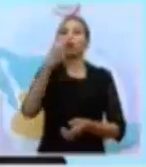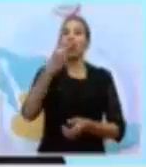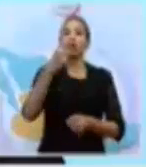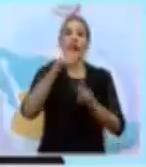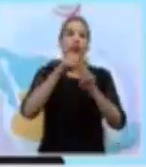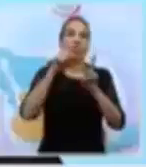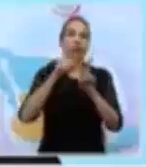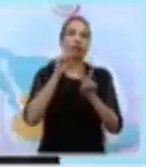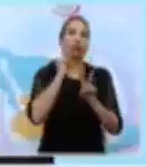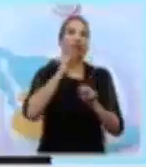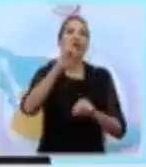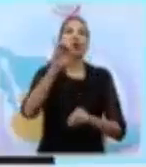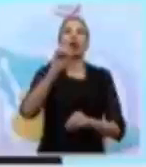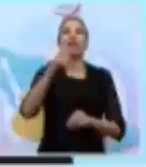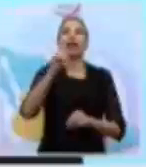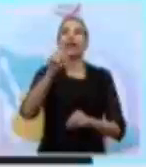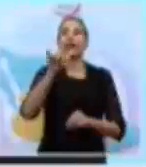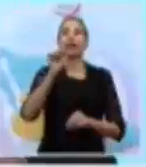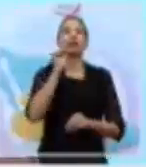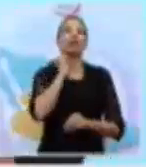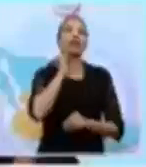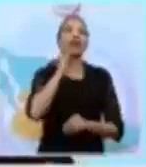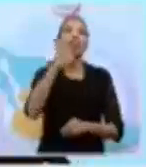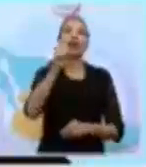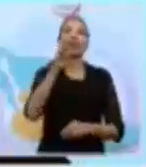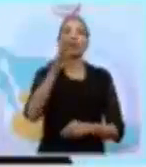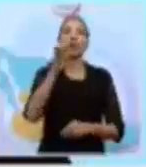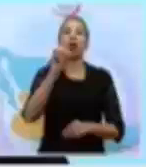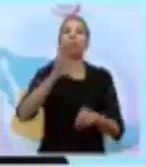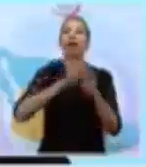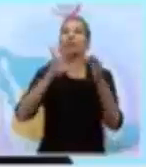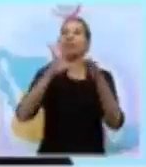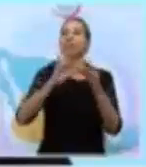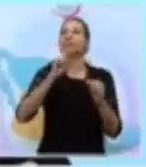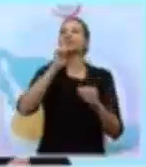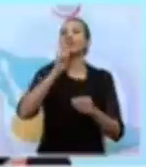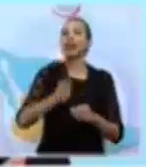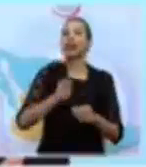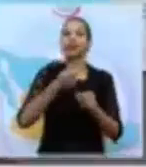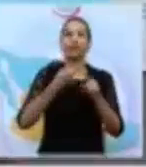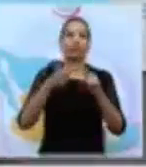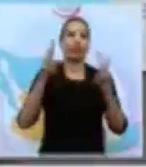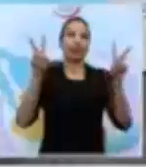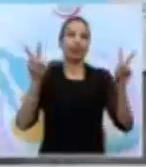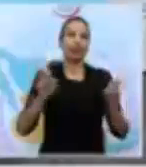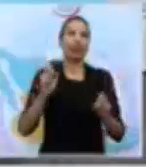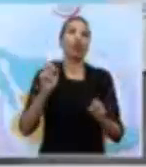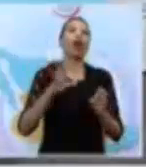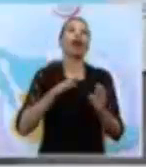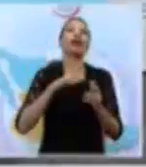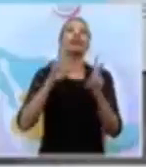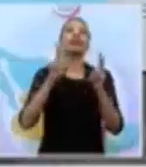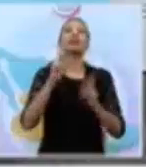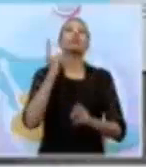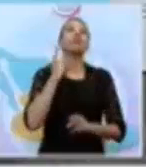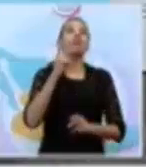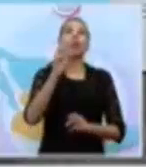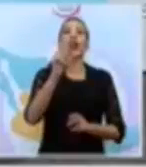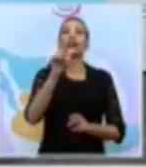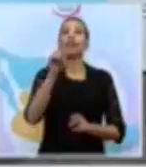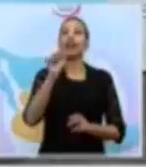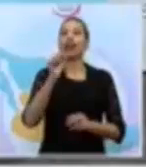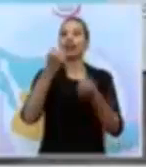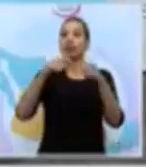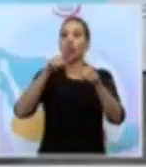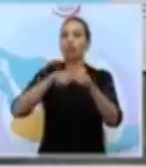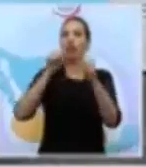senadores, Jorge Luis, senador Gamboa, hacen referencia al tema de política social, ¿no? Reconociendo